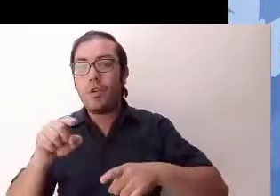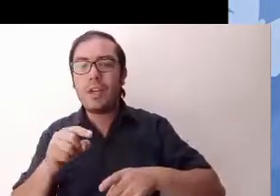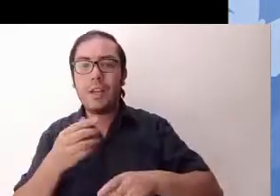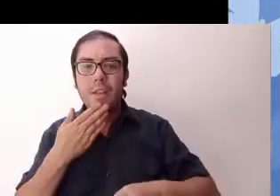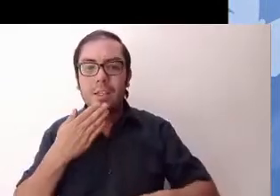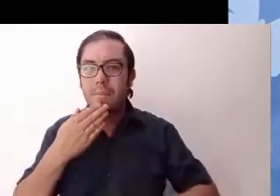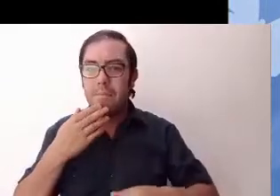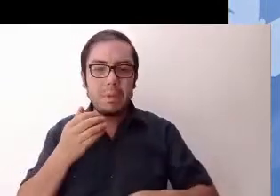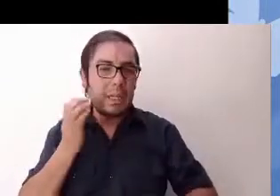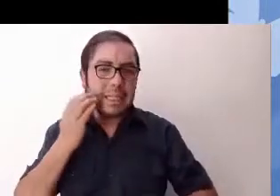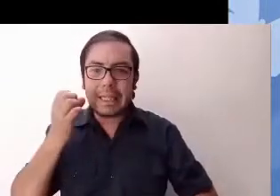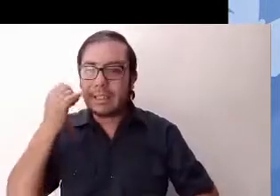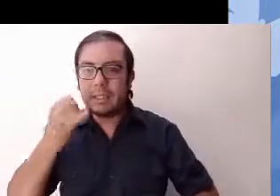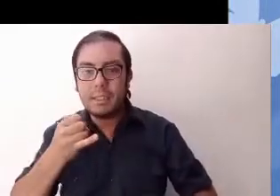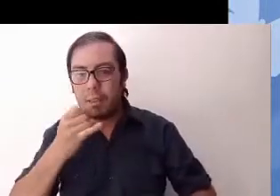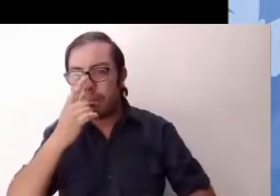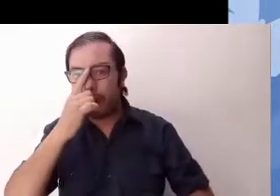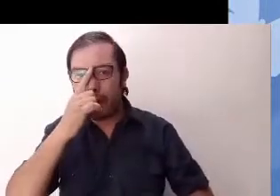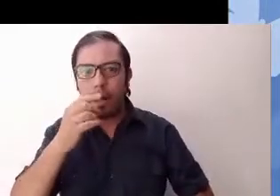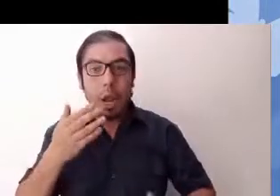sobre todo.